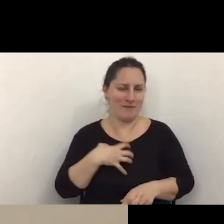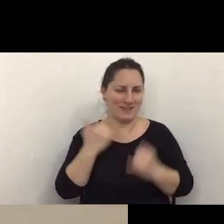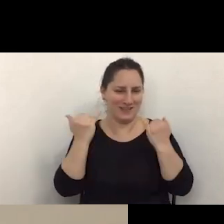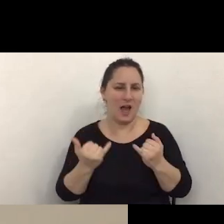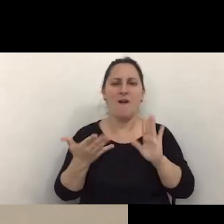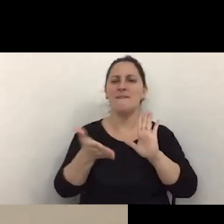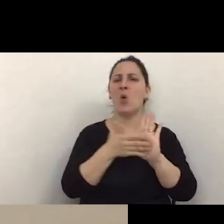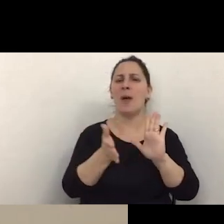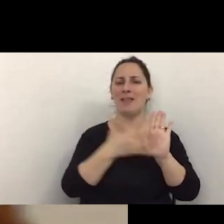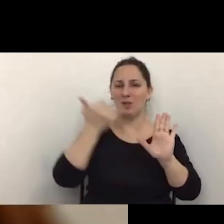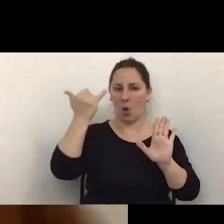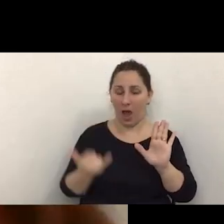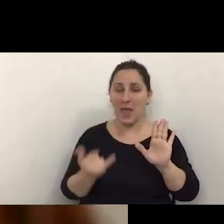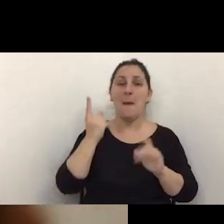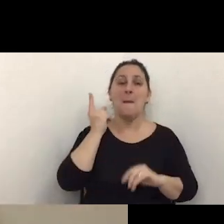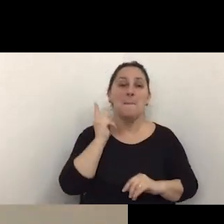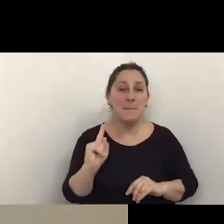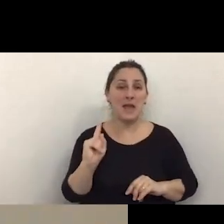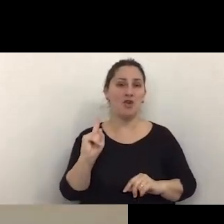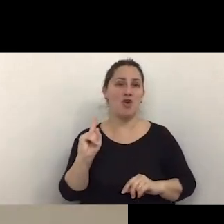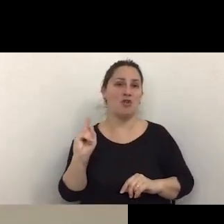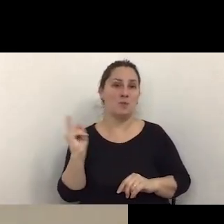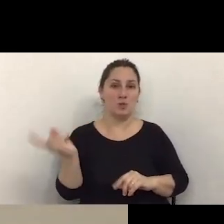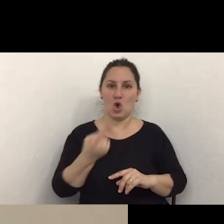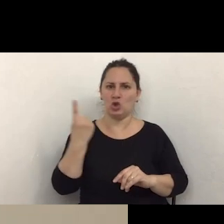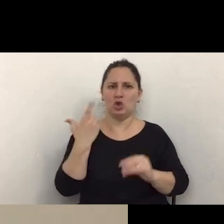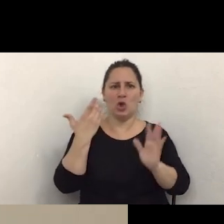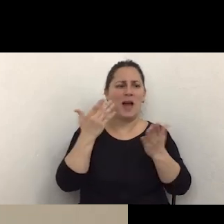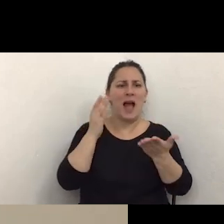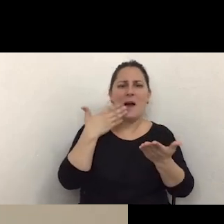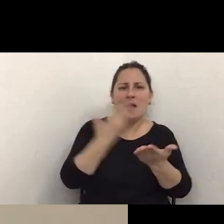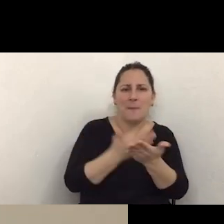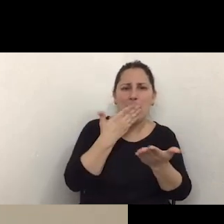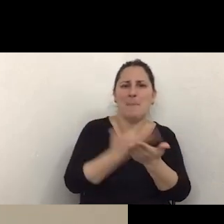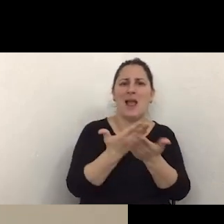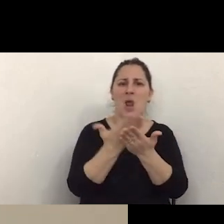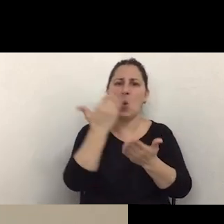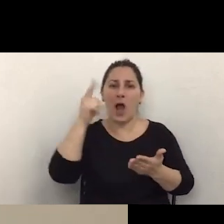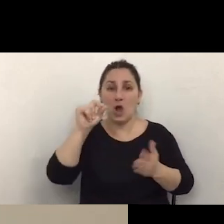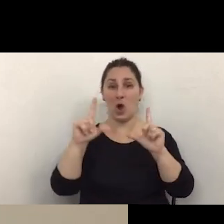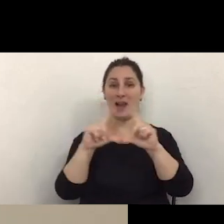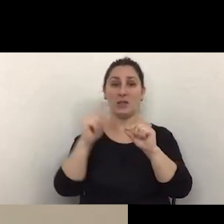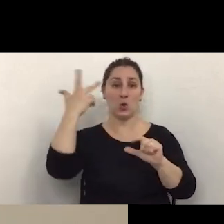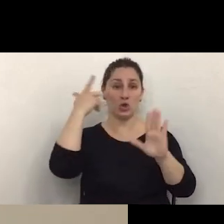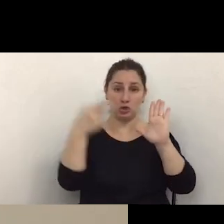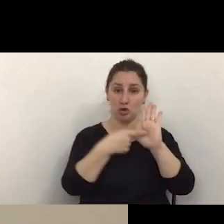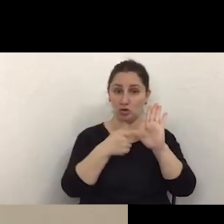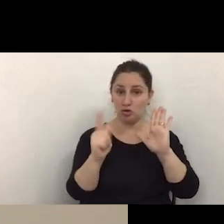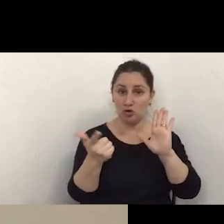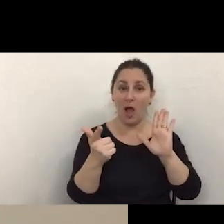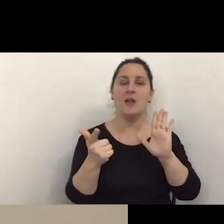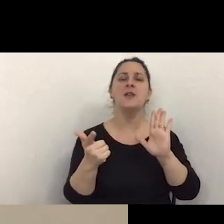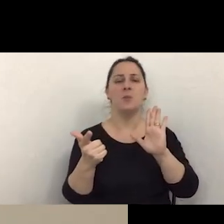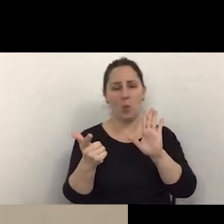fundadas, ¿sí? Pero aun cuando no tengamos esas acreditaciones bancarias en el artículo 18, otra vez, vamos a